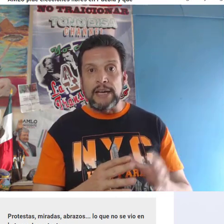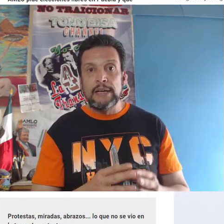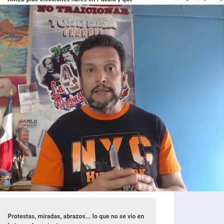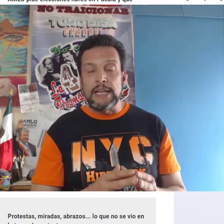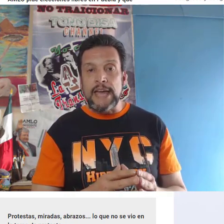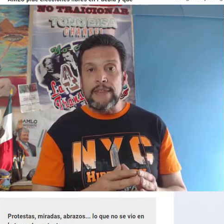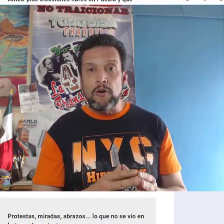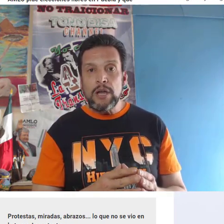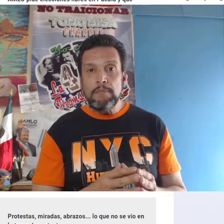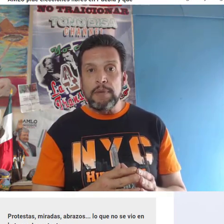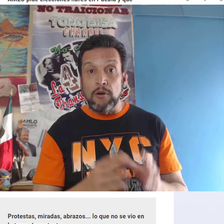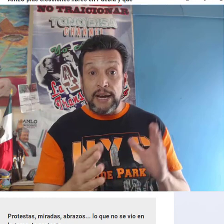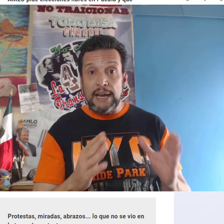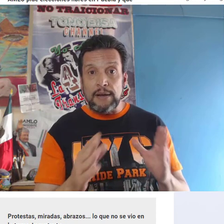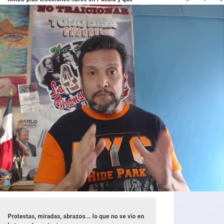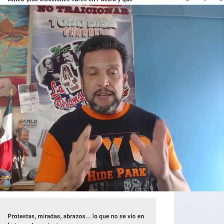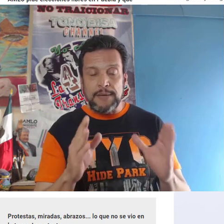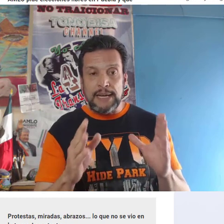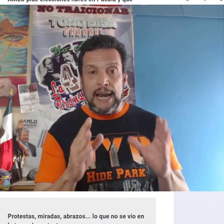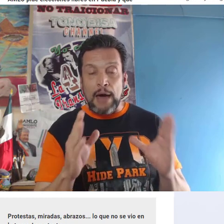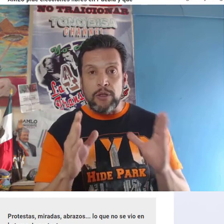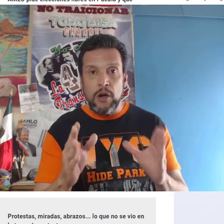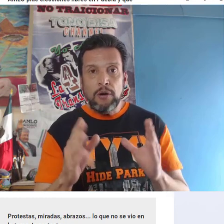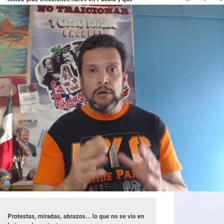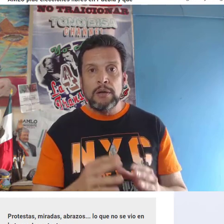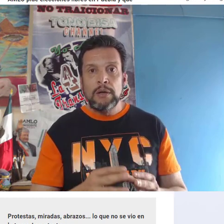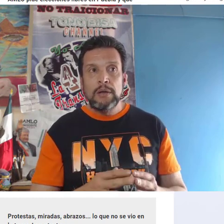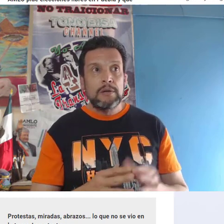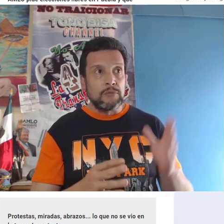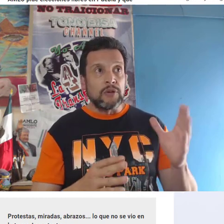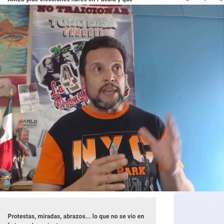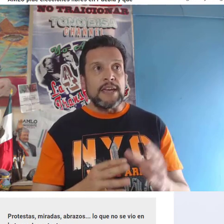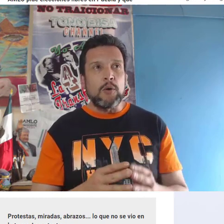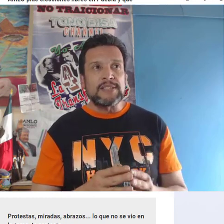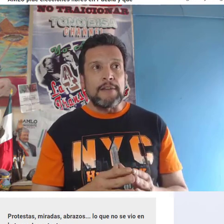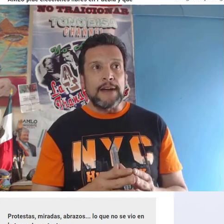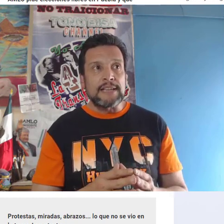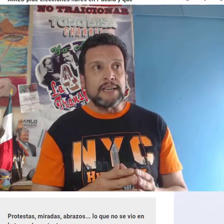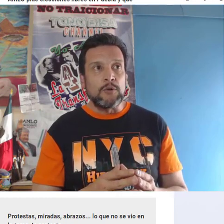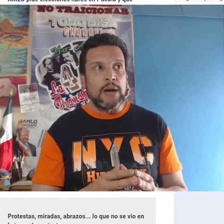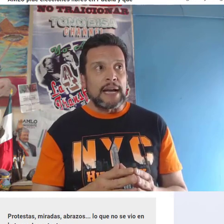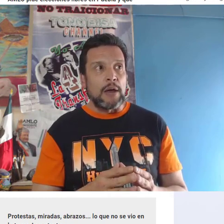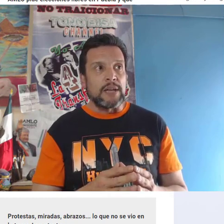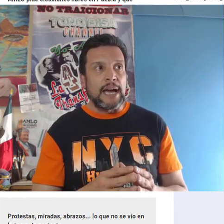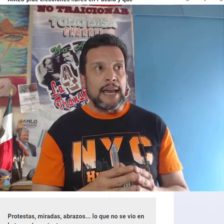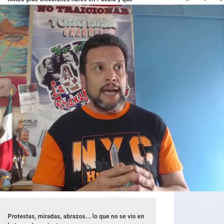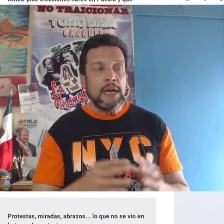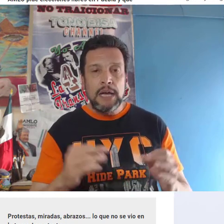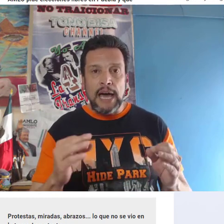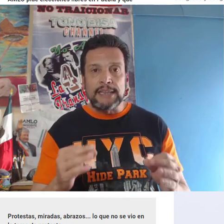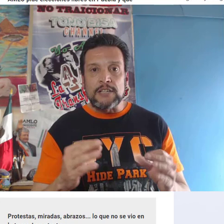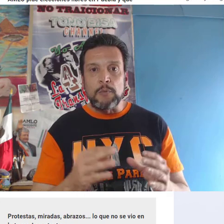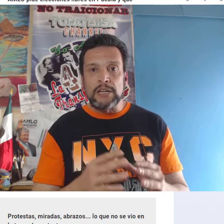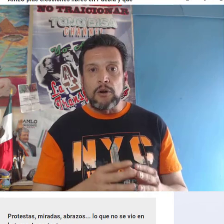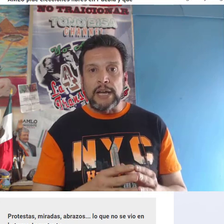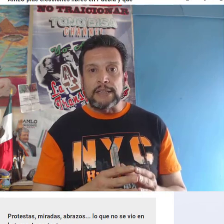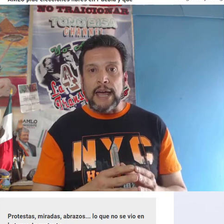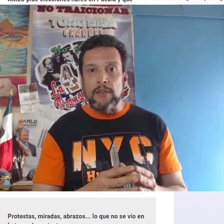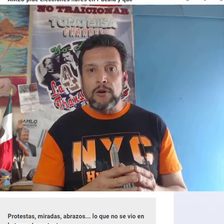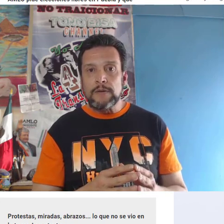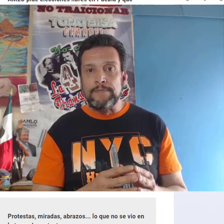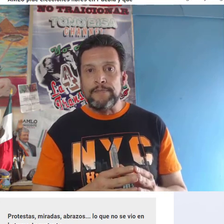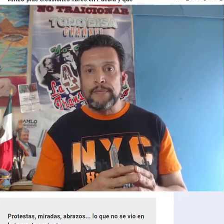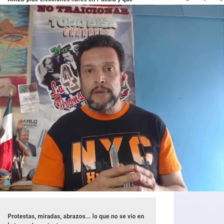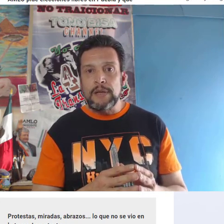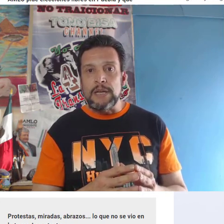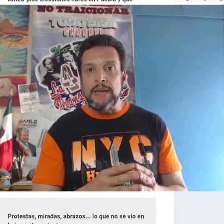video del día de hoy, pero era más bien el audio, donde dijo esa frase: nunca claudicaré, antes muerto que